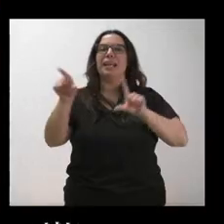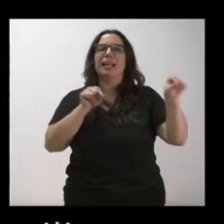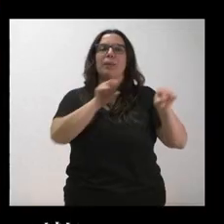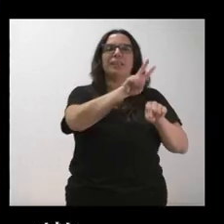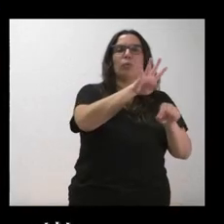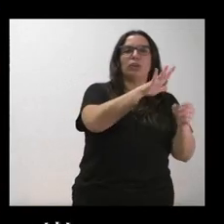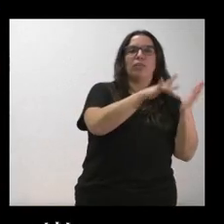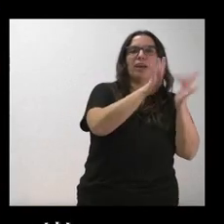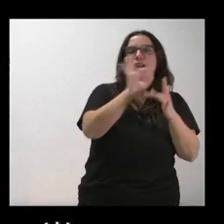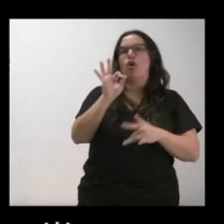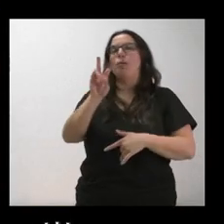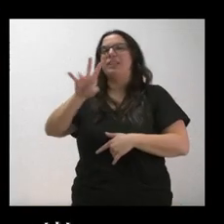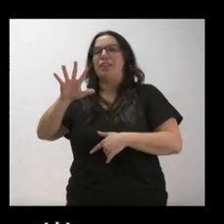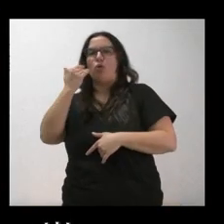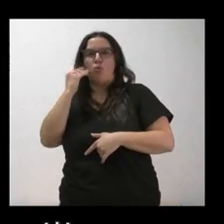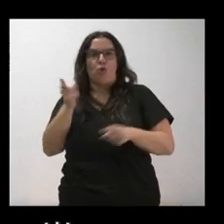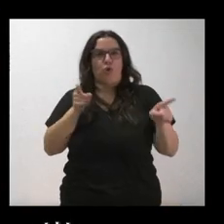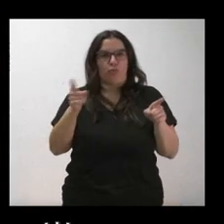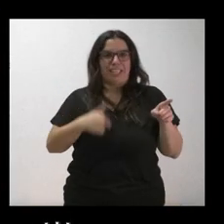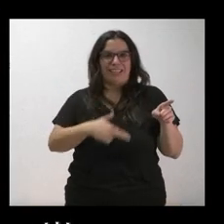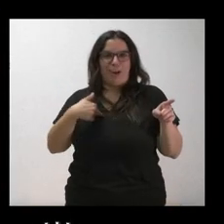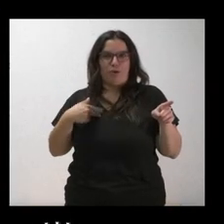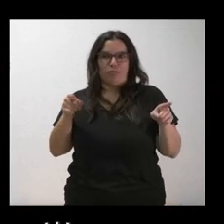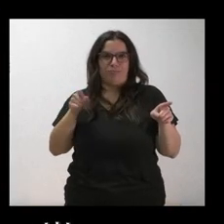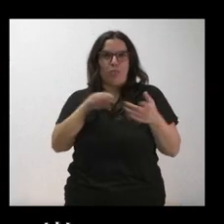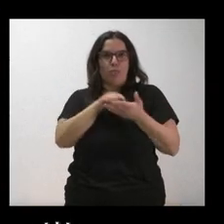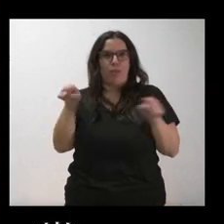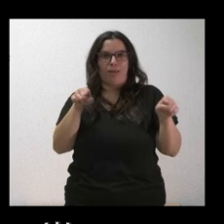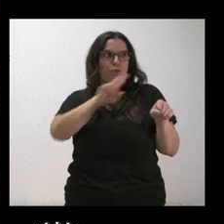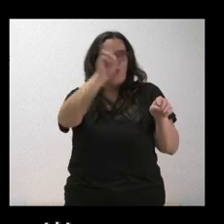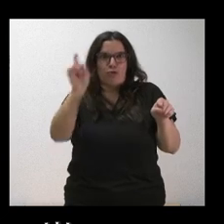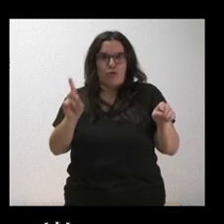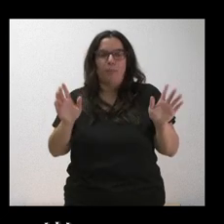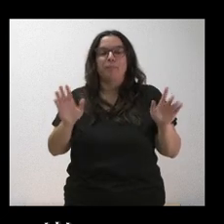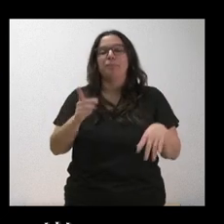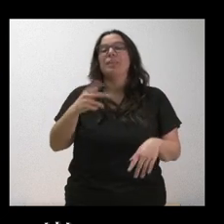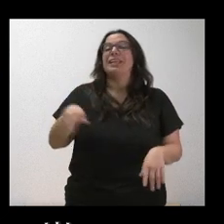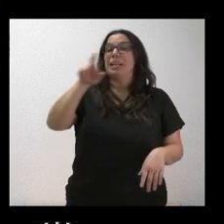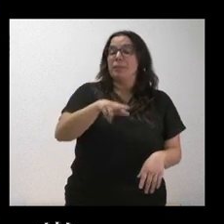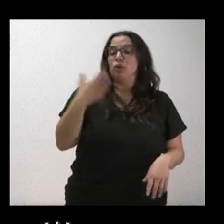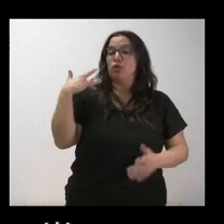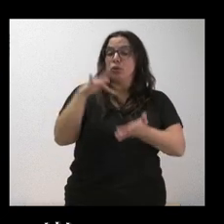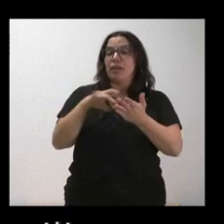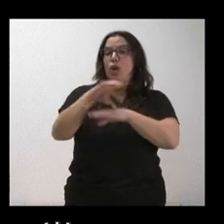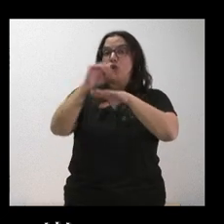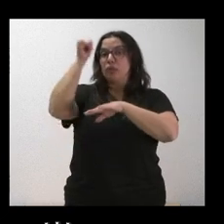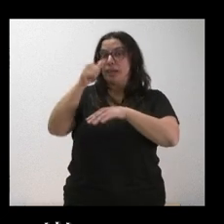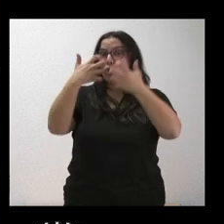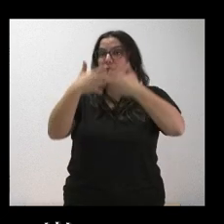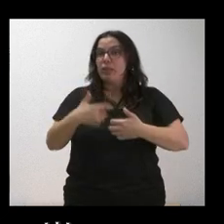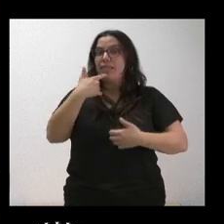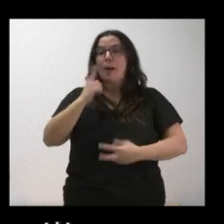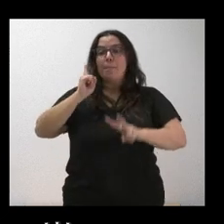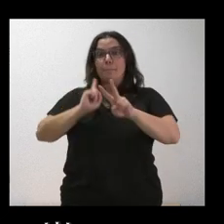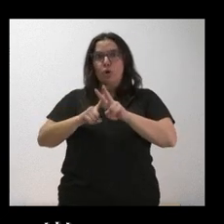y y el día de Santiago apóstol entiendo y por insistir en la pregunta el otro día el consejero de Industria dijo que vox no